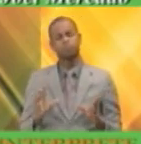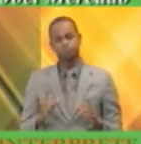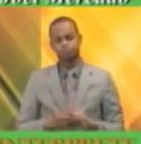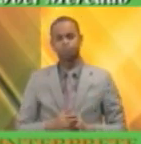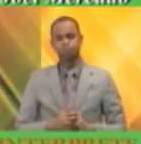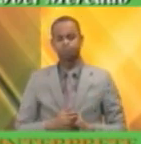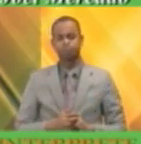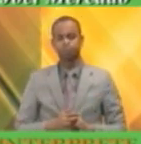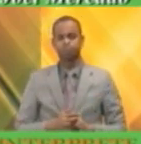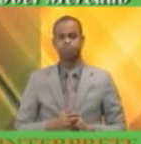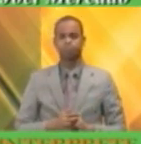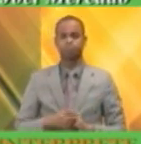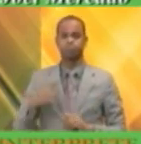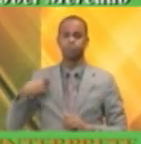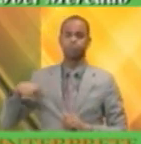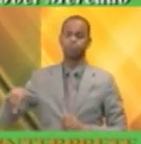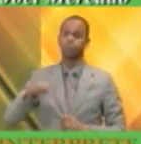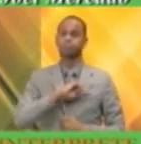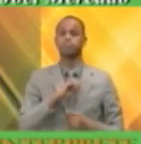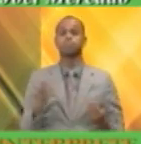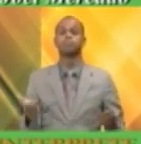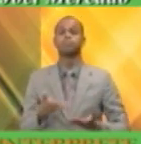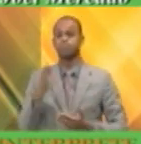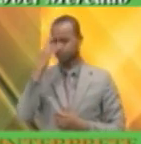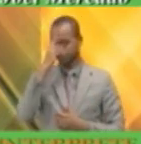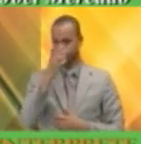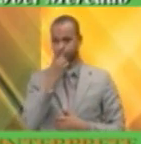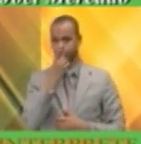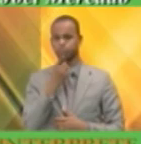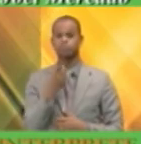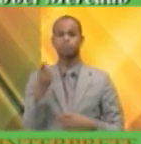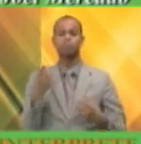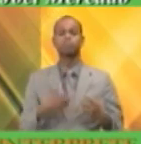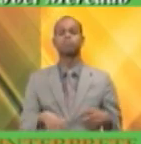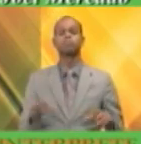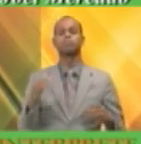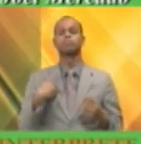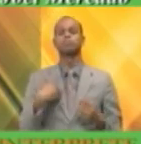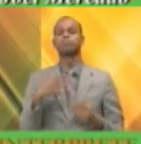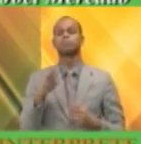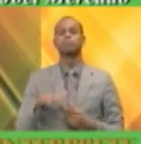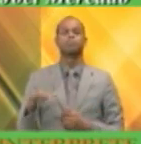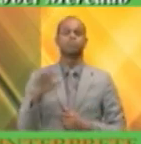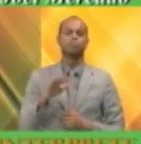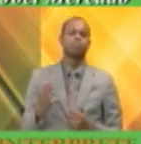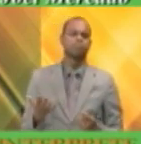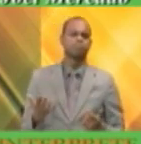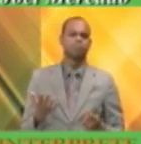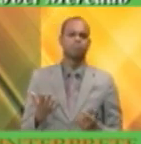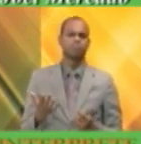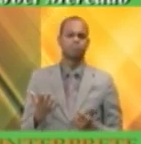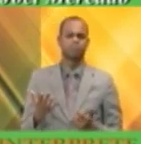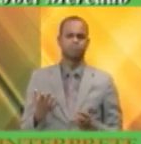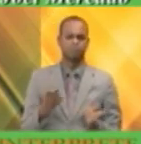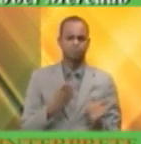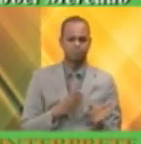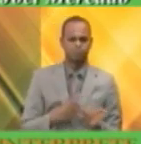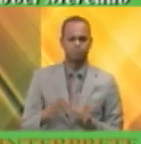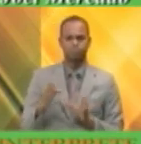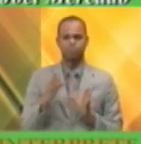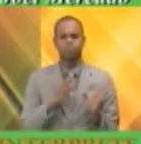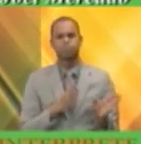evidentemente que nosotros aquí en la República Dominicana ya tenemos aproximadamente, de manera organizada,